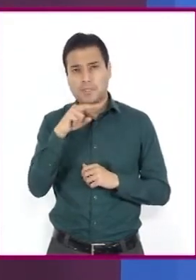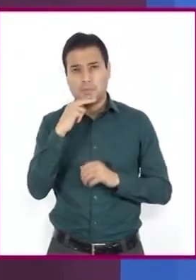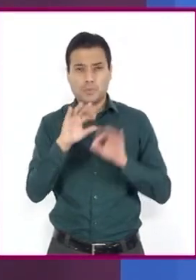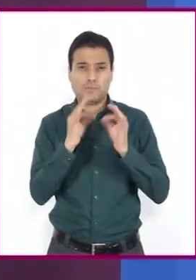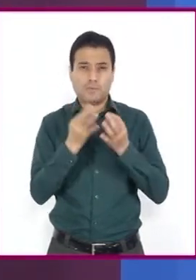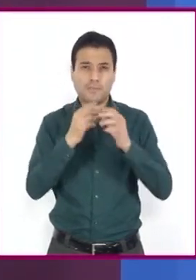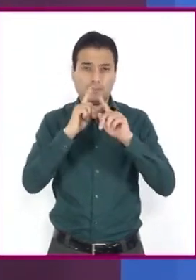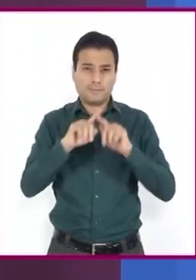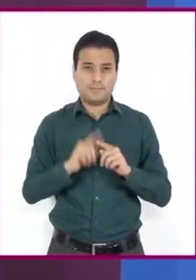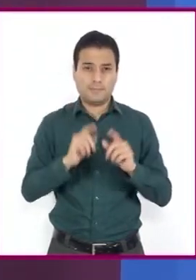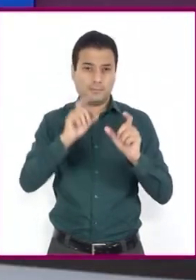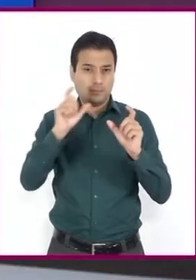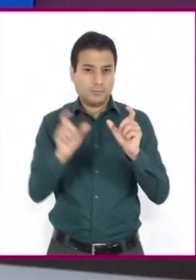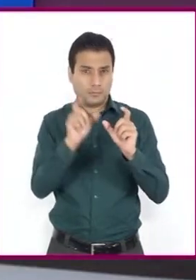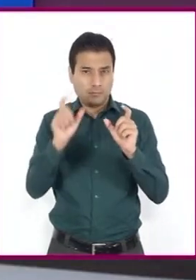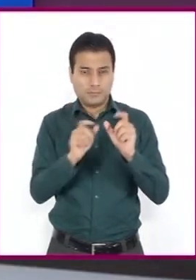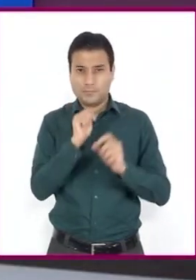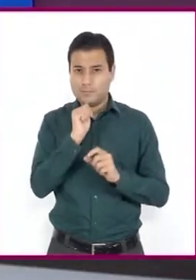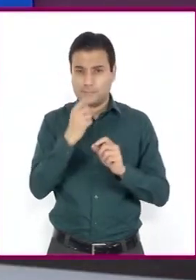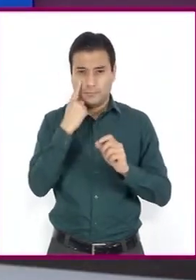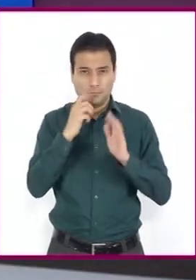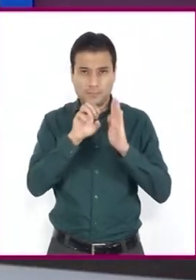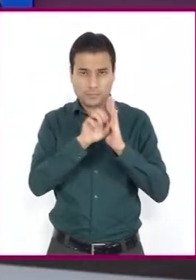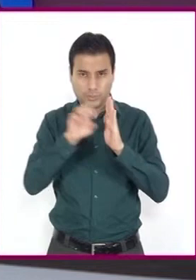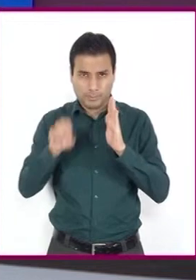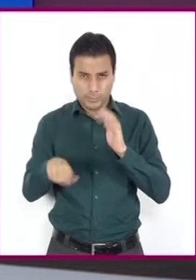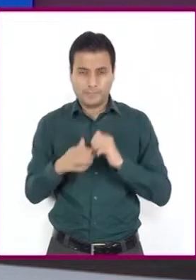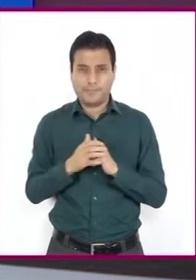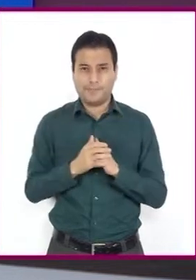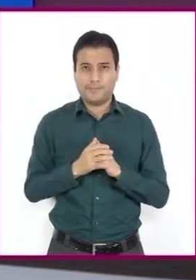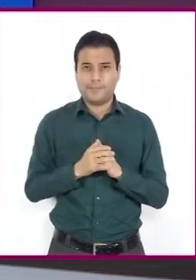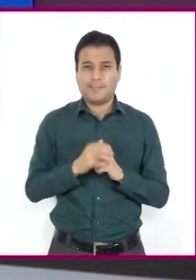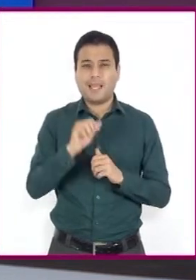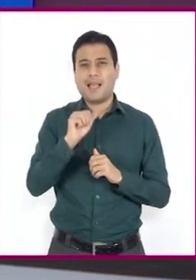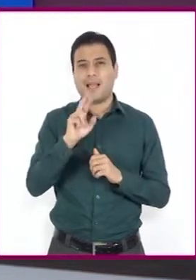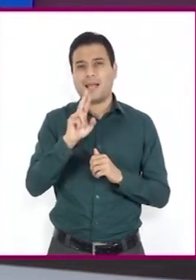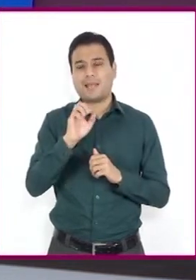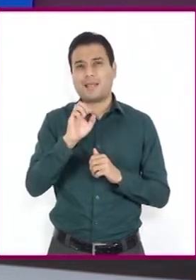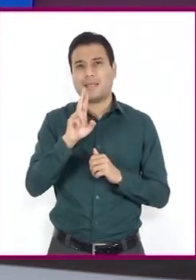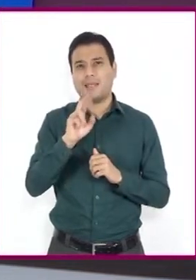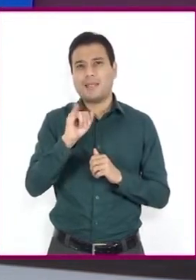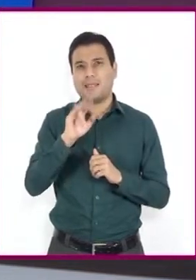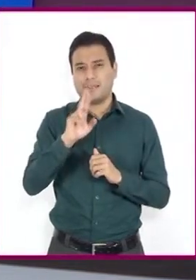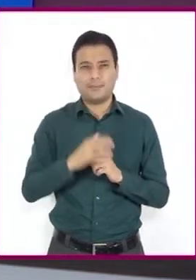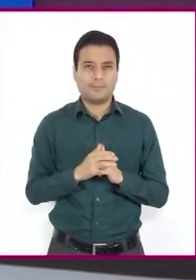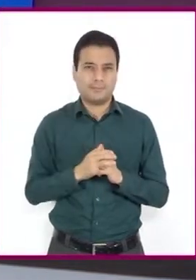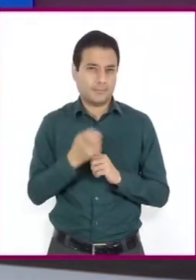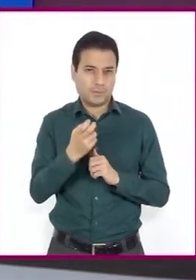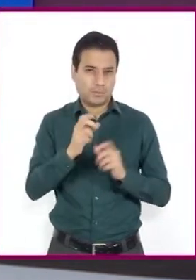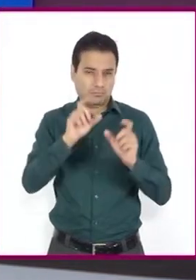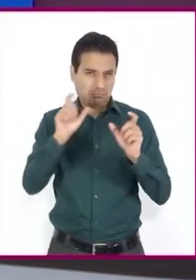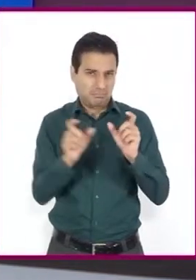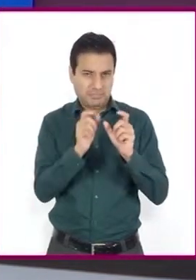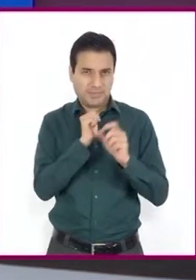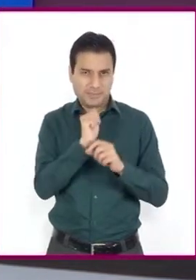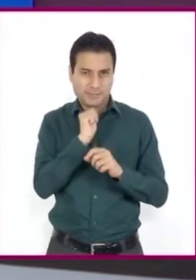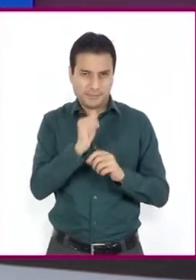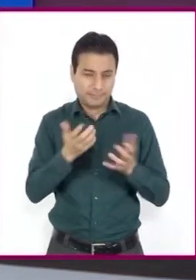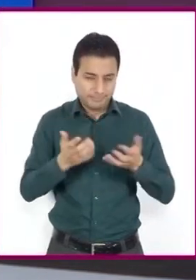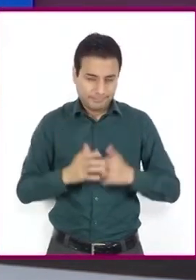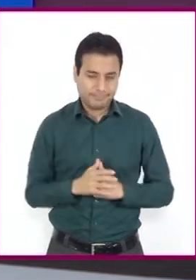no se conjugan. Una de ellas es el infinitivo, que se reconoce por las terminaciones del verbo en